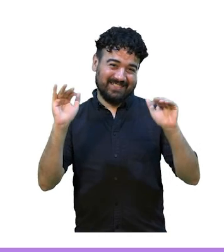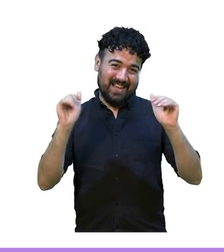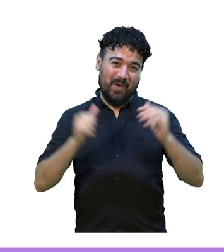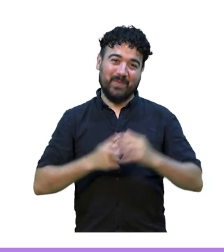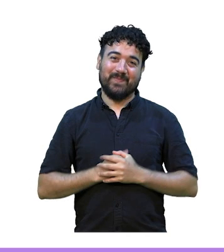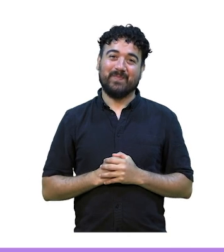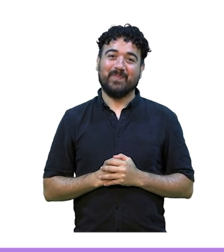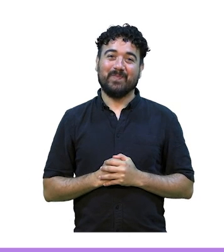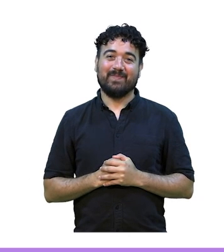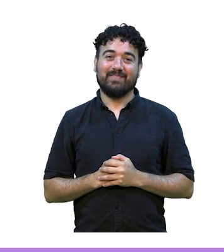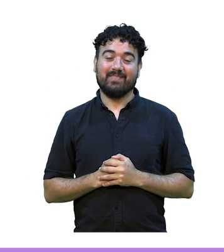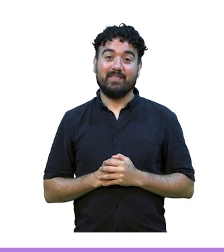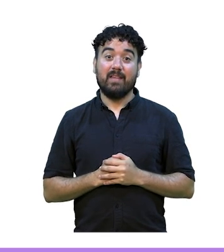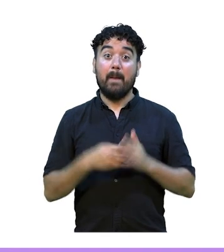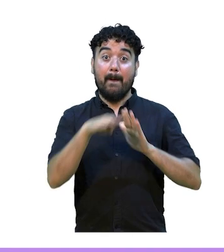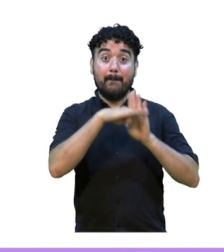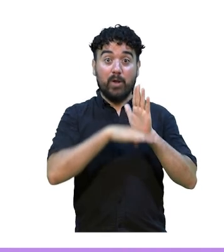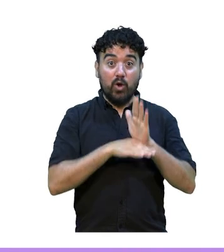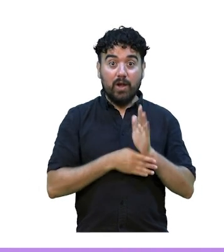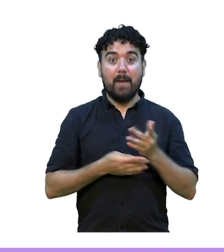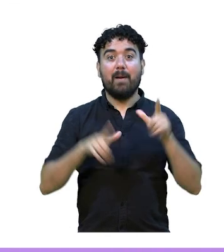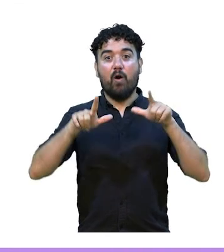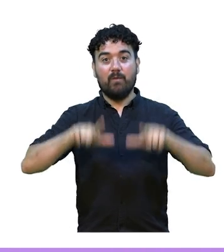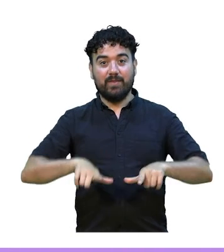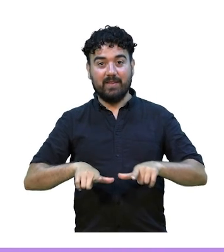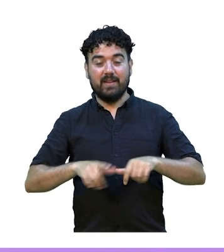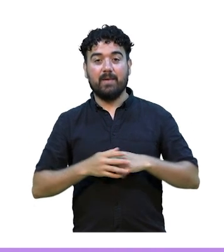deseos y que estén muy bien. Chao.